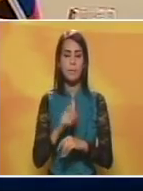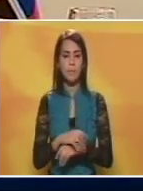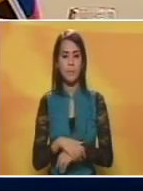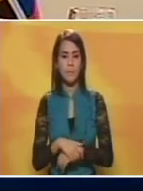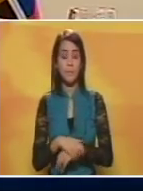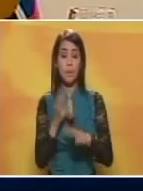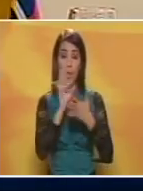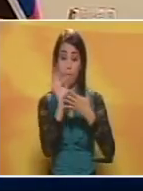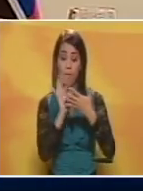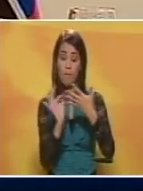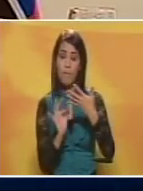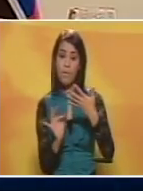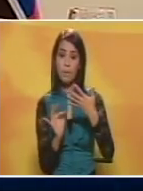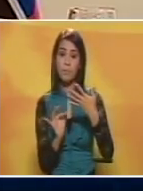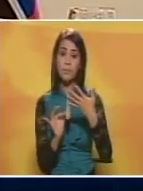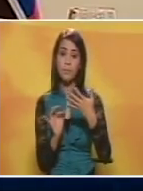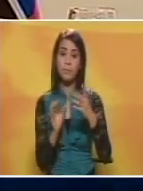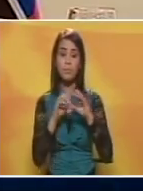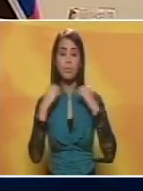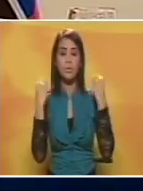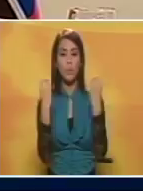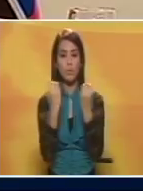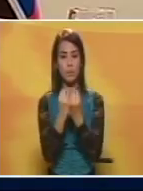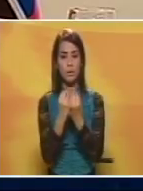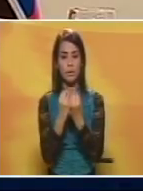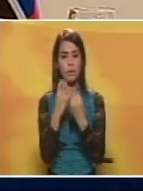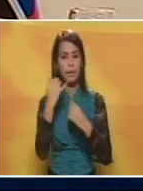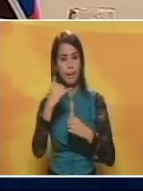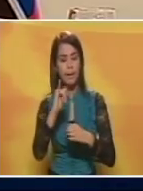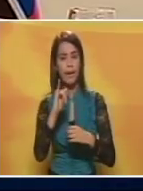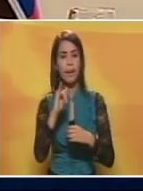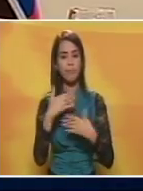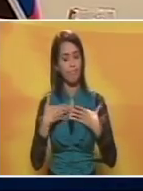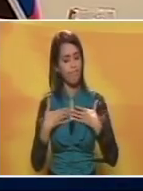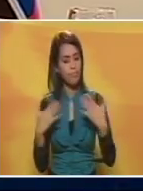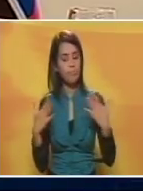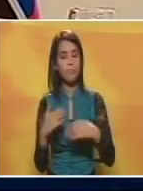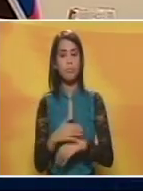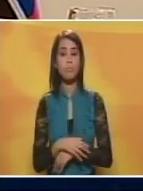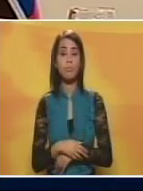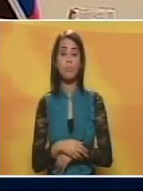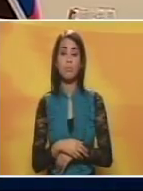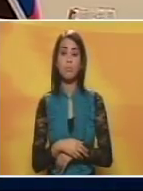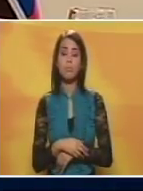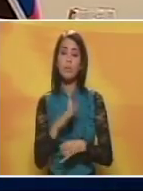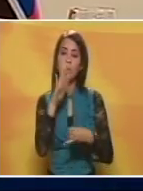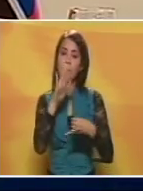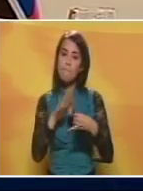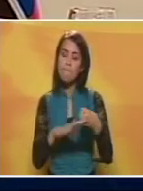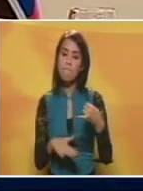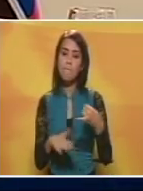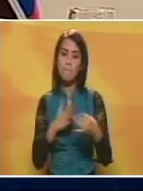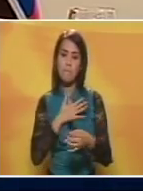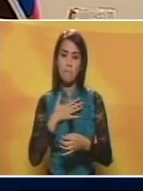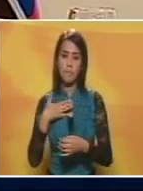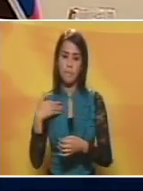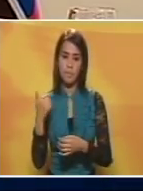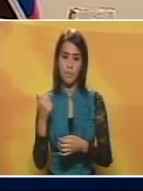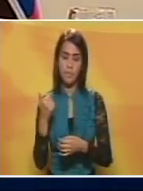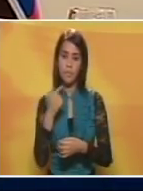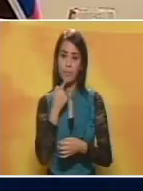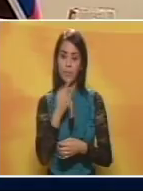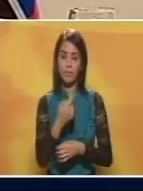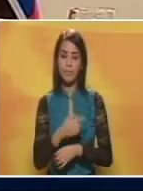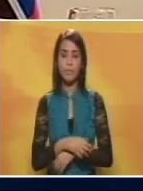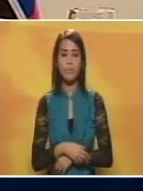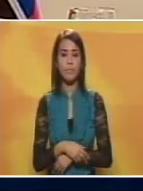el funcionamiento en las oficinas que fueron dispuestas para ellos. Finalmente, quiero